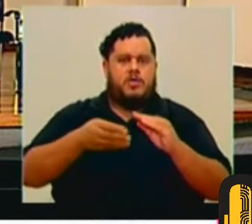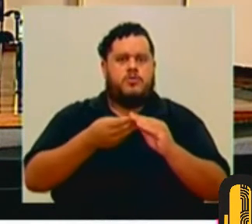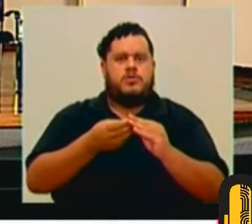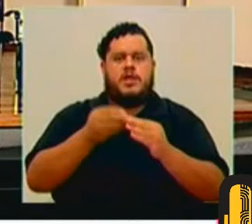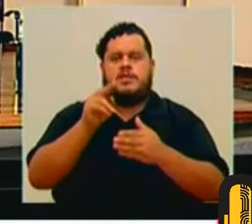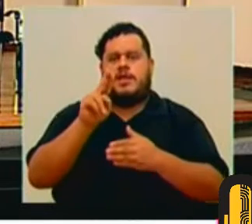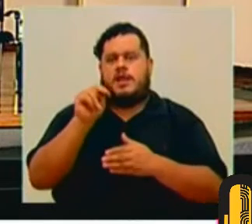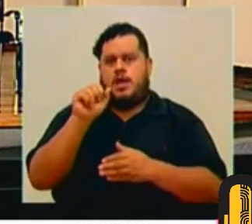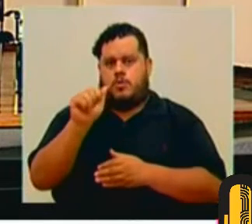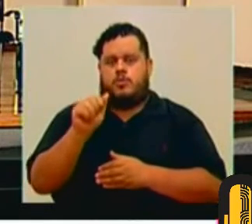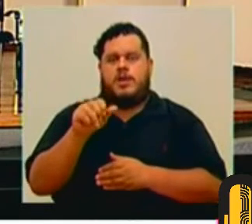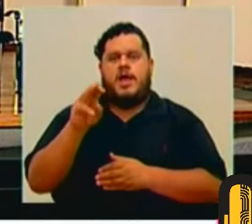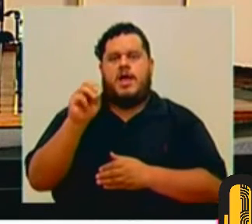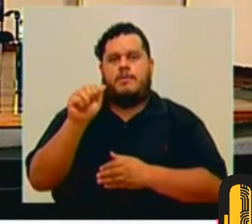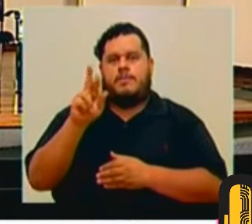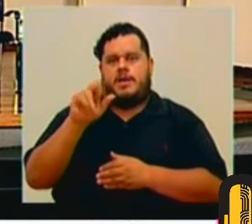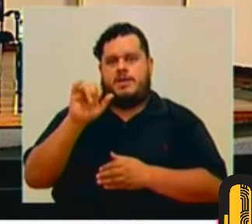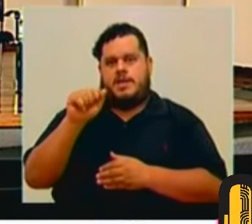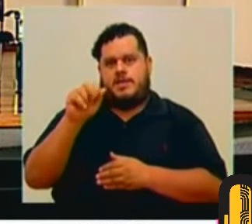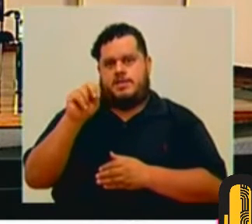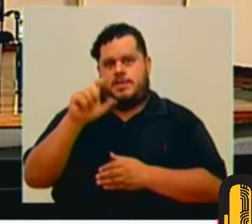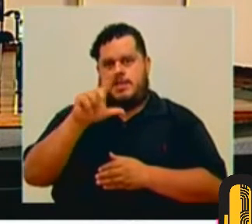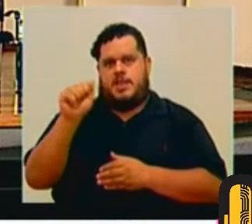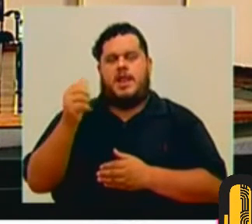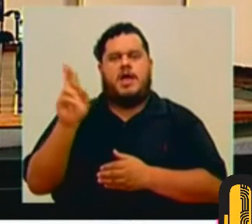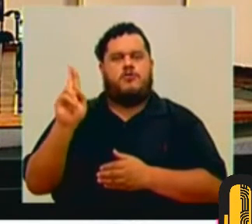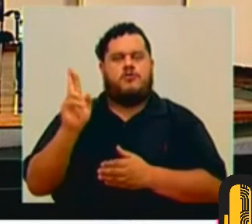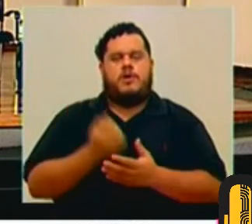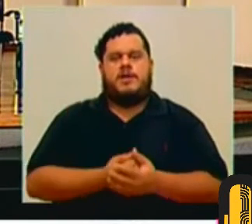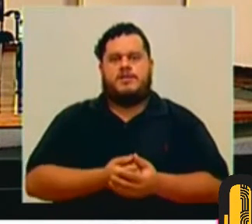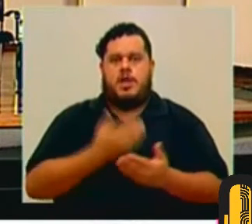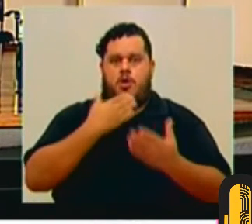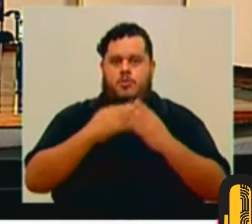Marianela Rojas. Muy buenas tardes, doña Marianela.